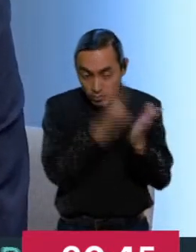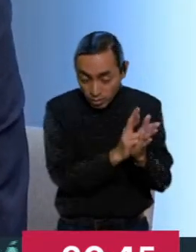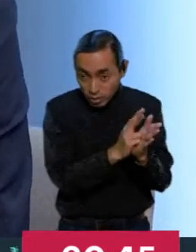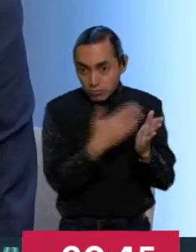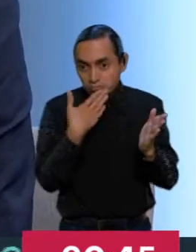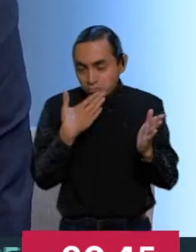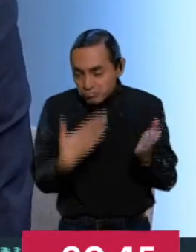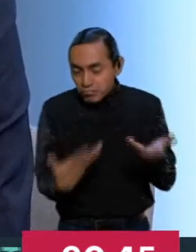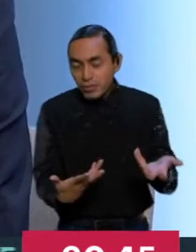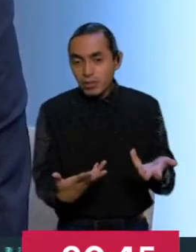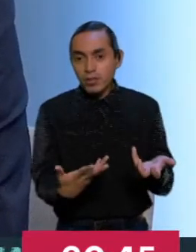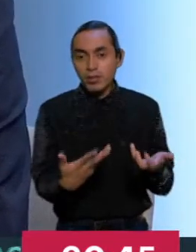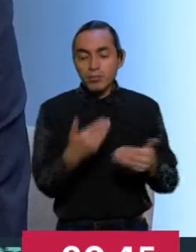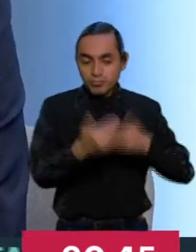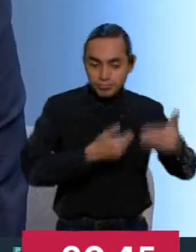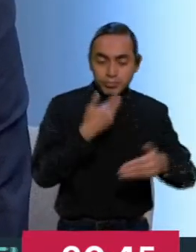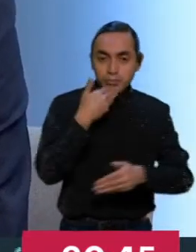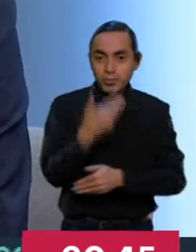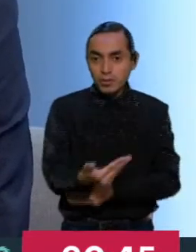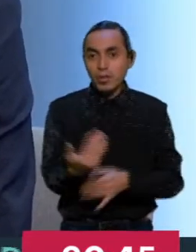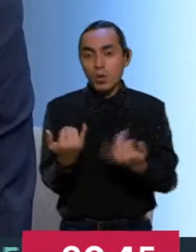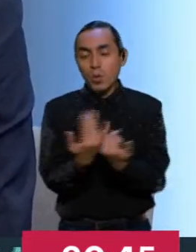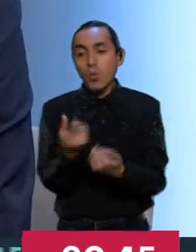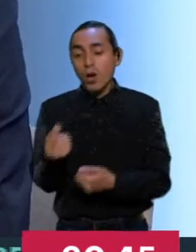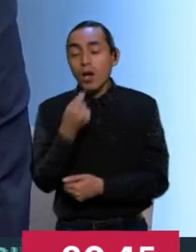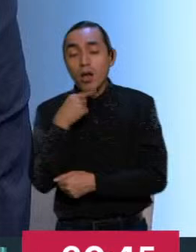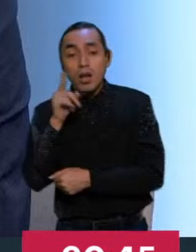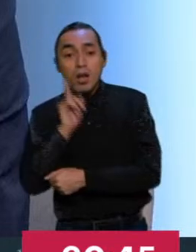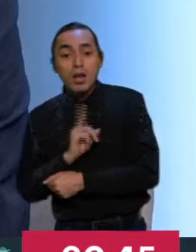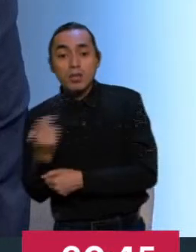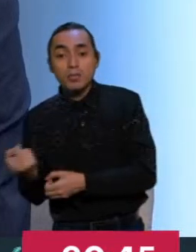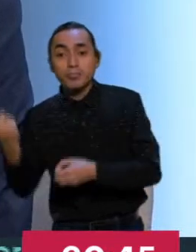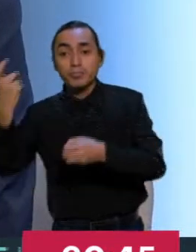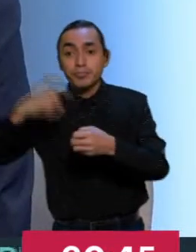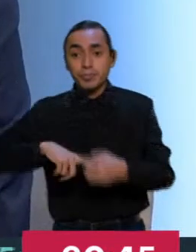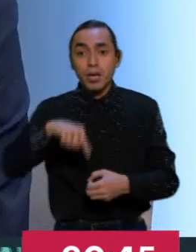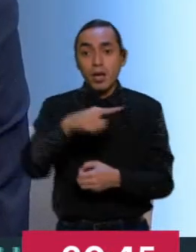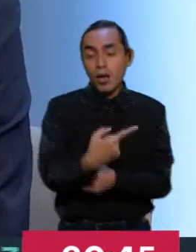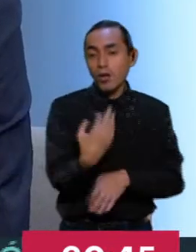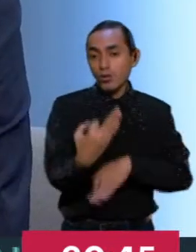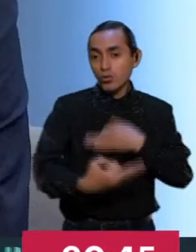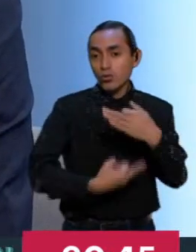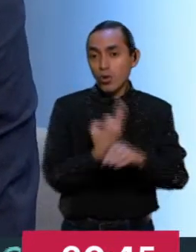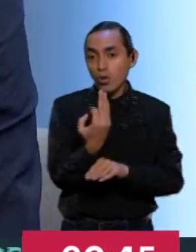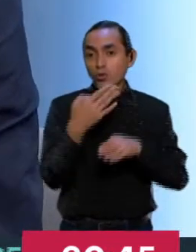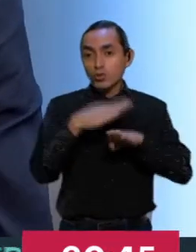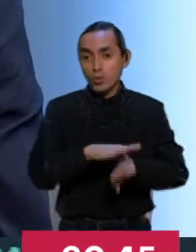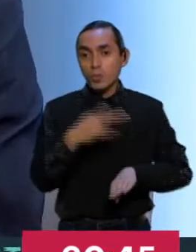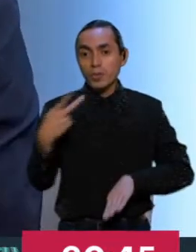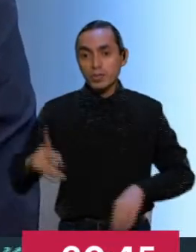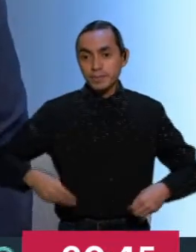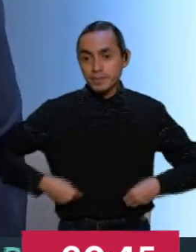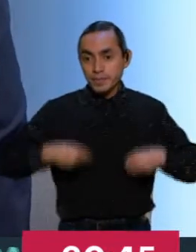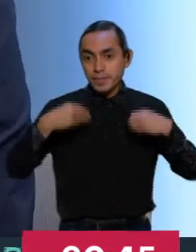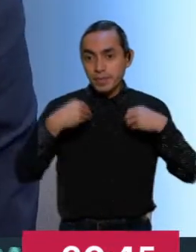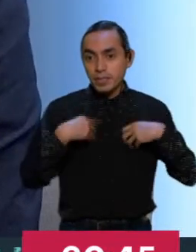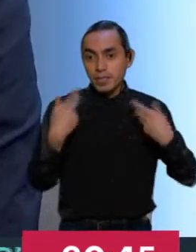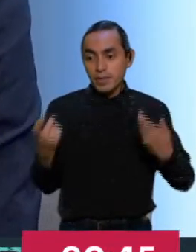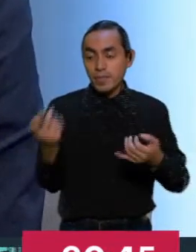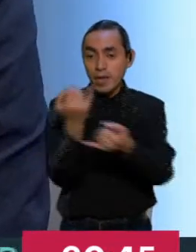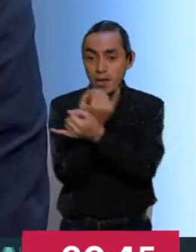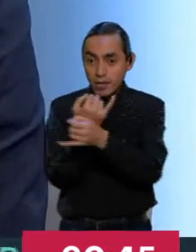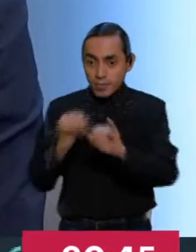Segundo, tenemos que incorporar a las niñas activamente en todo lo que tiene que ver con su vida, o sea, la